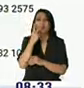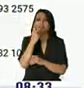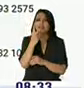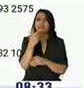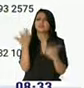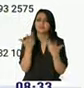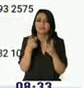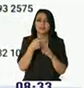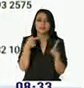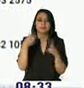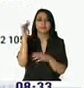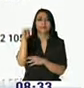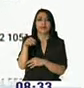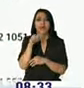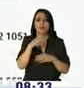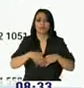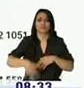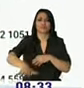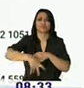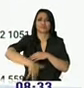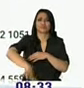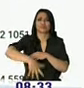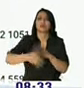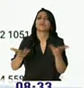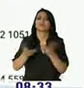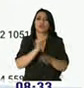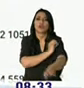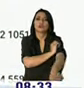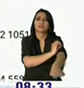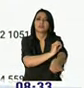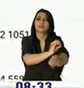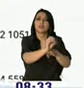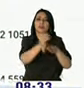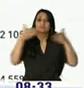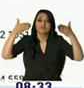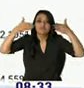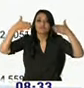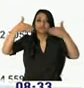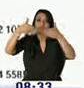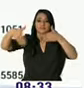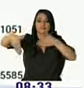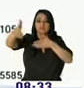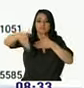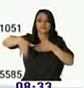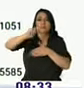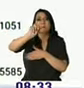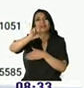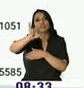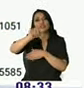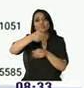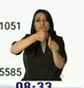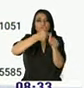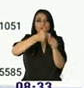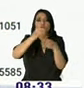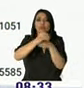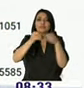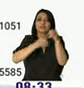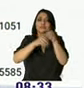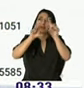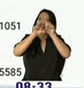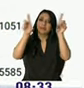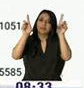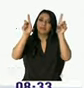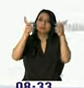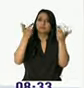día martes se va el agua en grandes cantidades en la Occidental, Mariana de Jesús y Mañosca, frente a las oficinas de Maceo, en el Parque